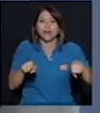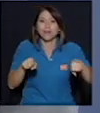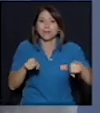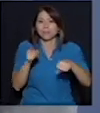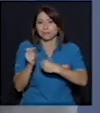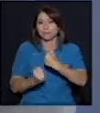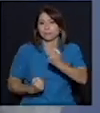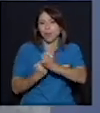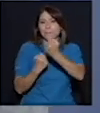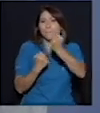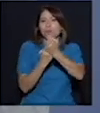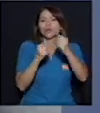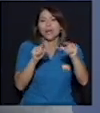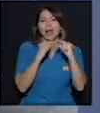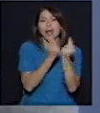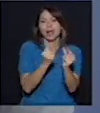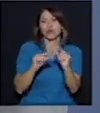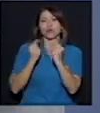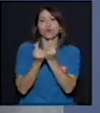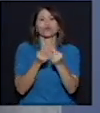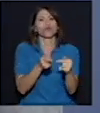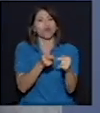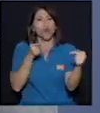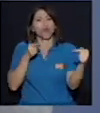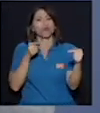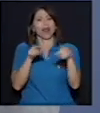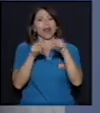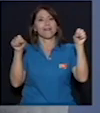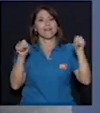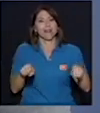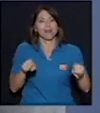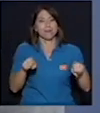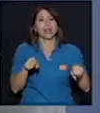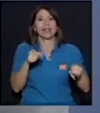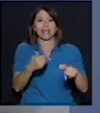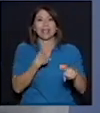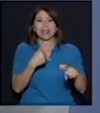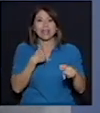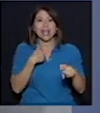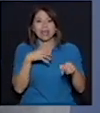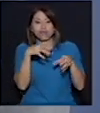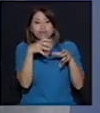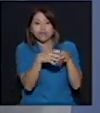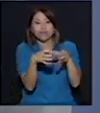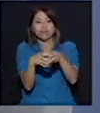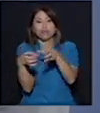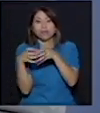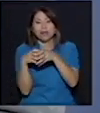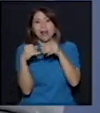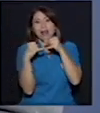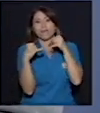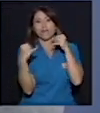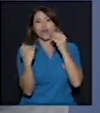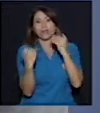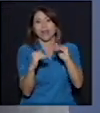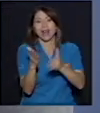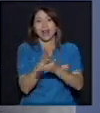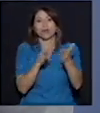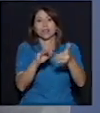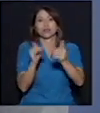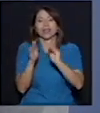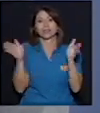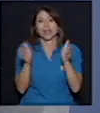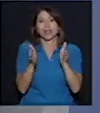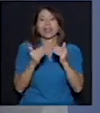grupos que están en contra del régimen y que tienen localidades en la frontera y en algunas ciudades pequeñas. Luego intervienen los